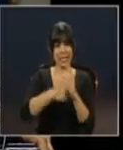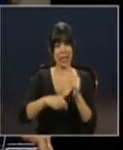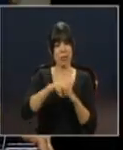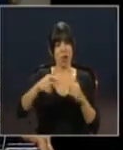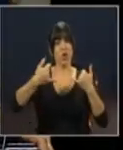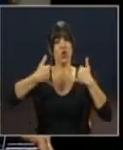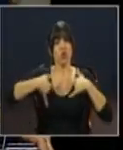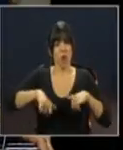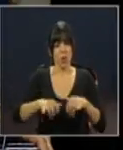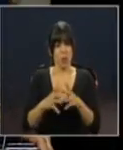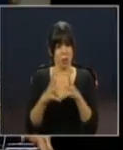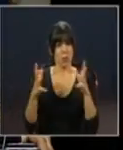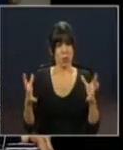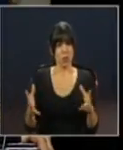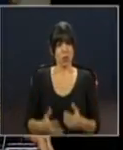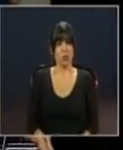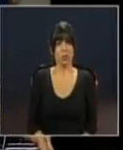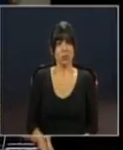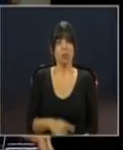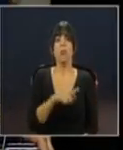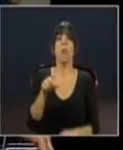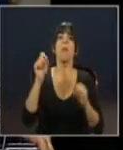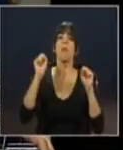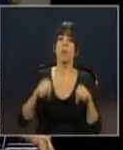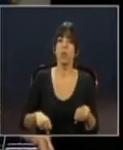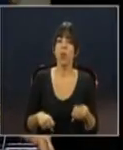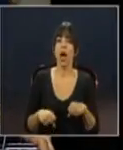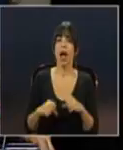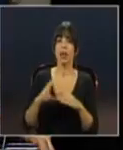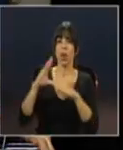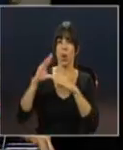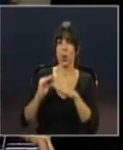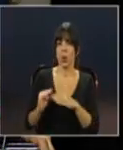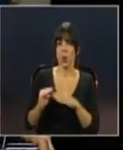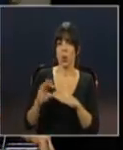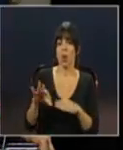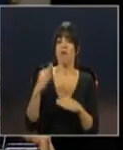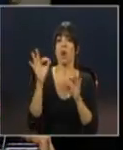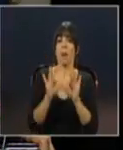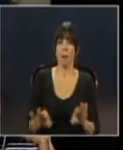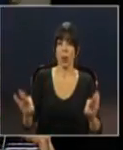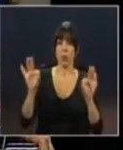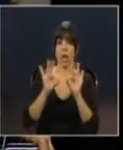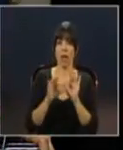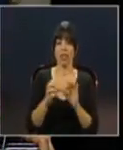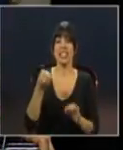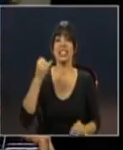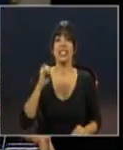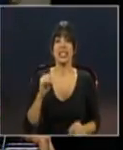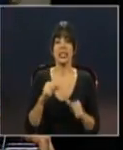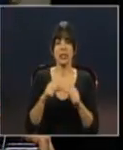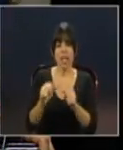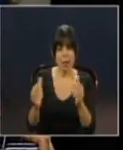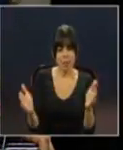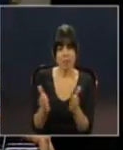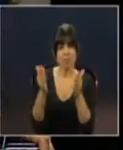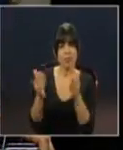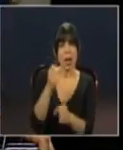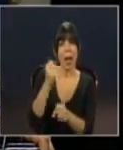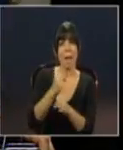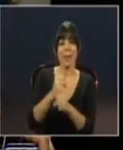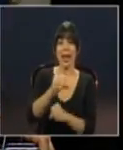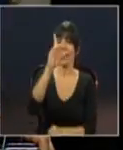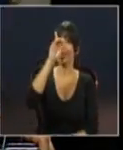todavía significativos, pueden, sin embargo, reducirlos de manera muy importante si continúa estimulando el empleo